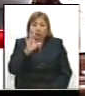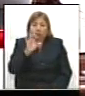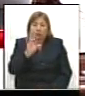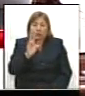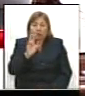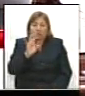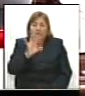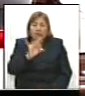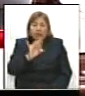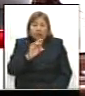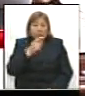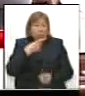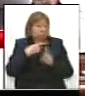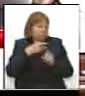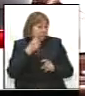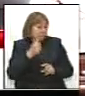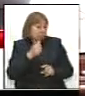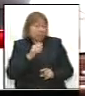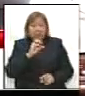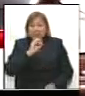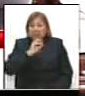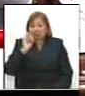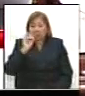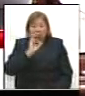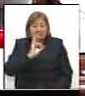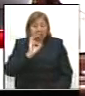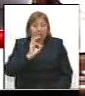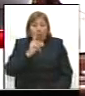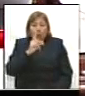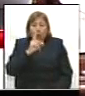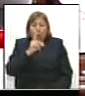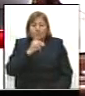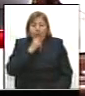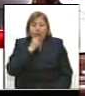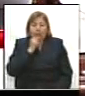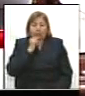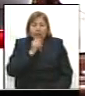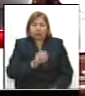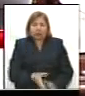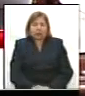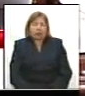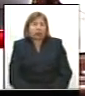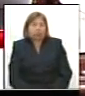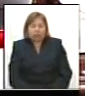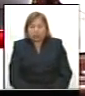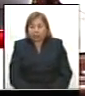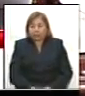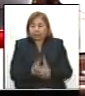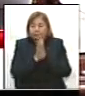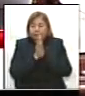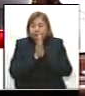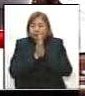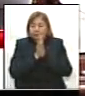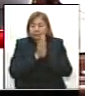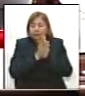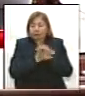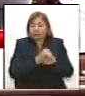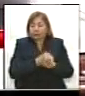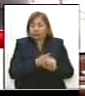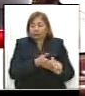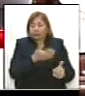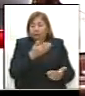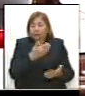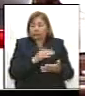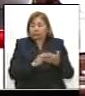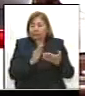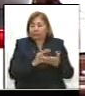78 votos a favor, 0 en contra, 1 abstención. Se solicita,